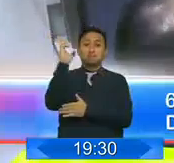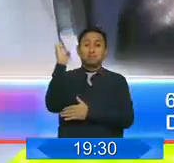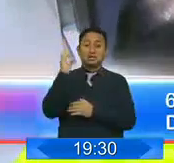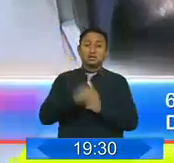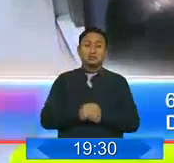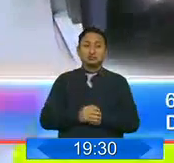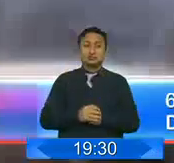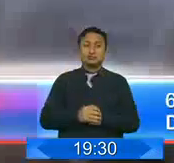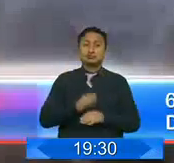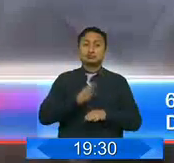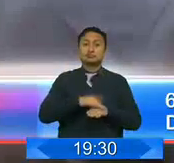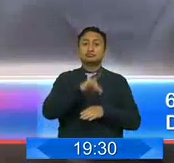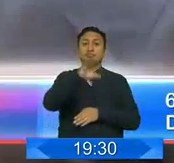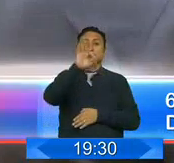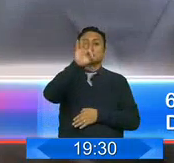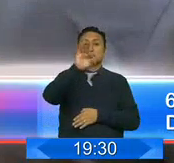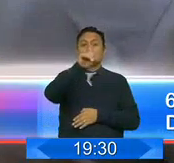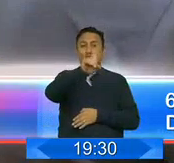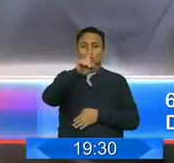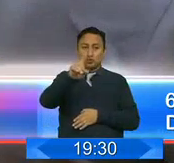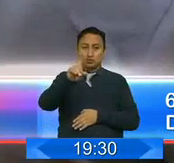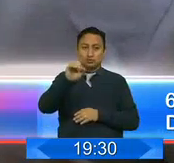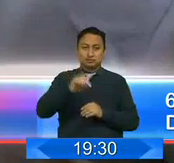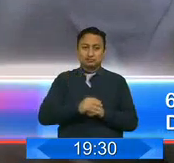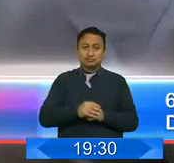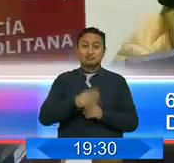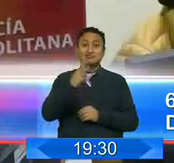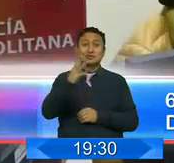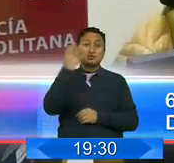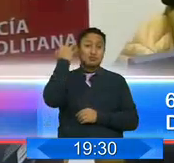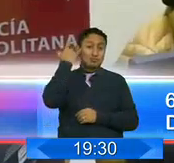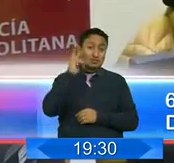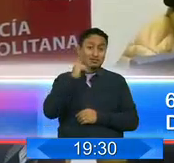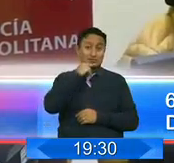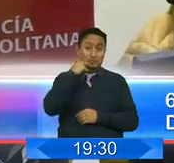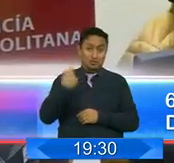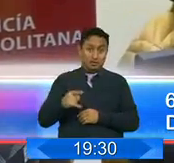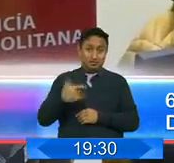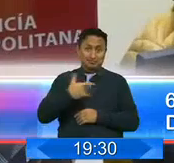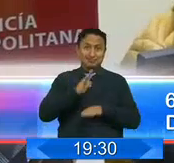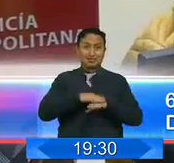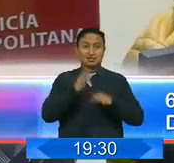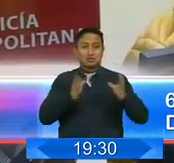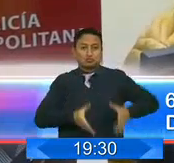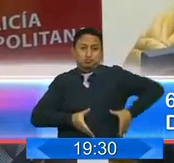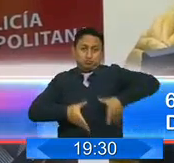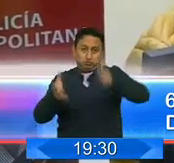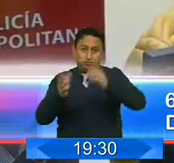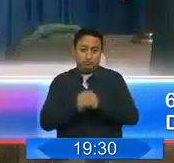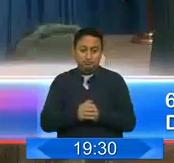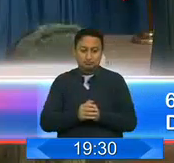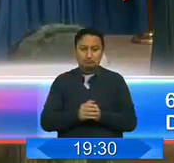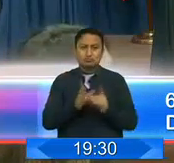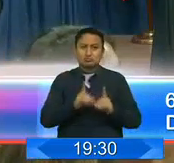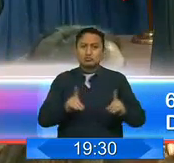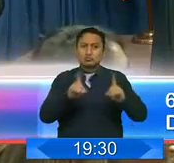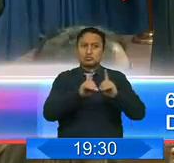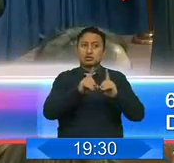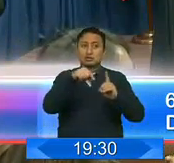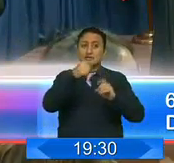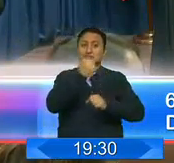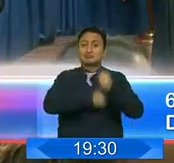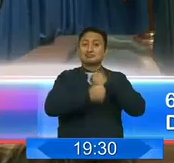reportadas por el servicio EQ911 durante los 4 días de feriado por carnaval. A pesar de que es una cifra mayor a la